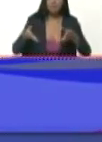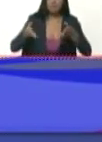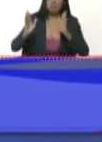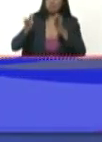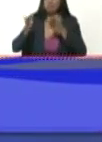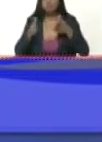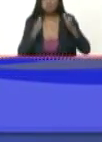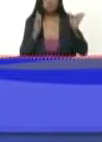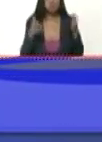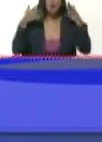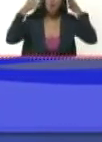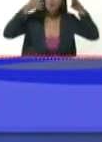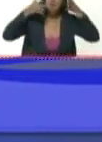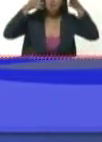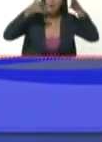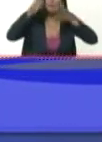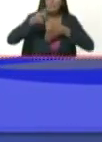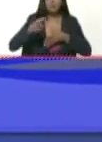que formara